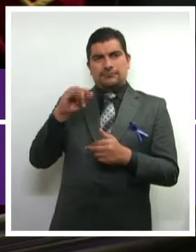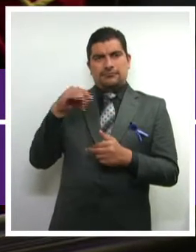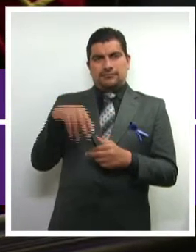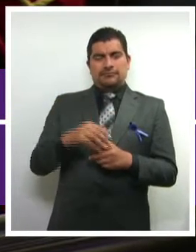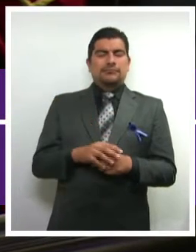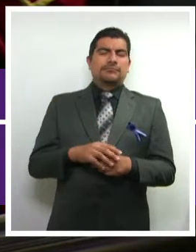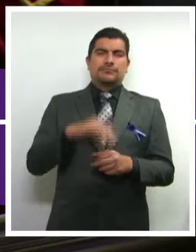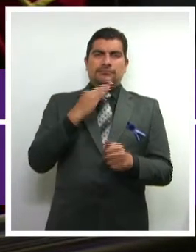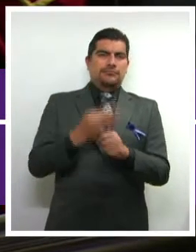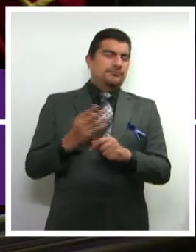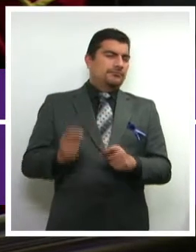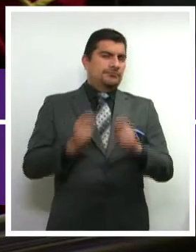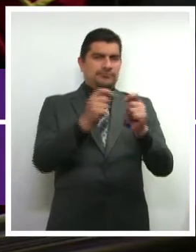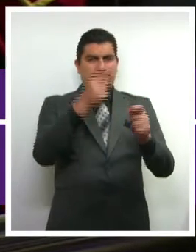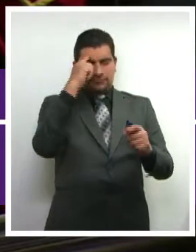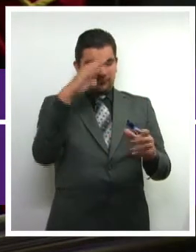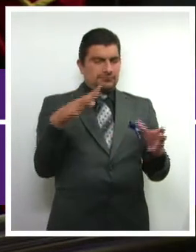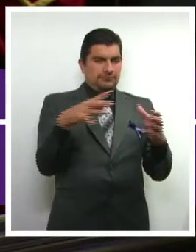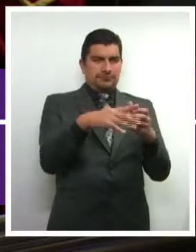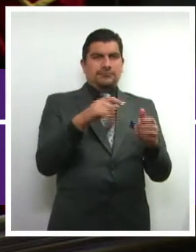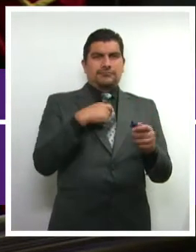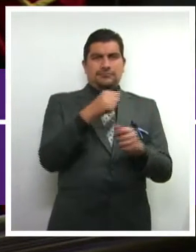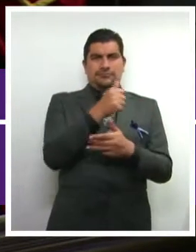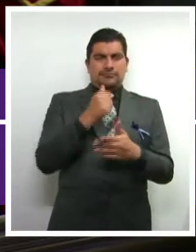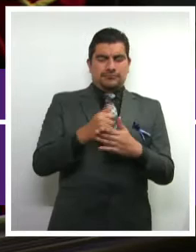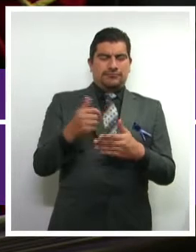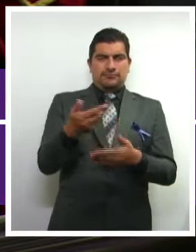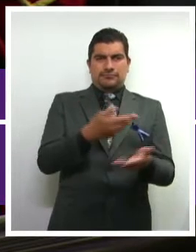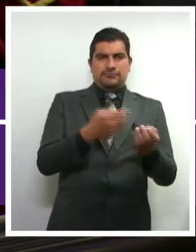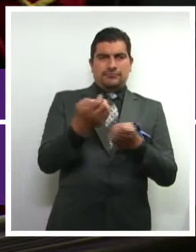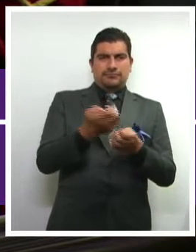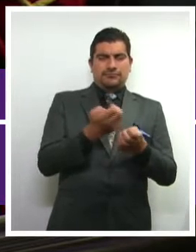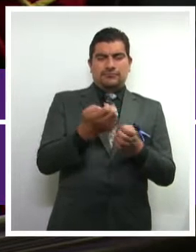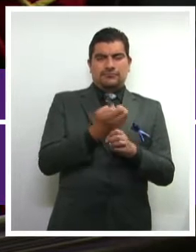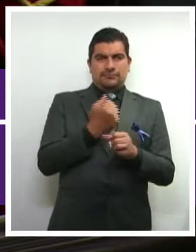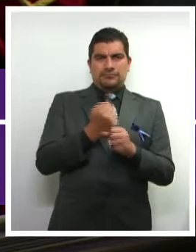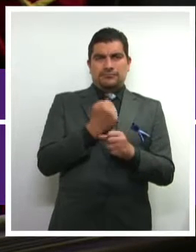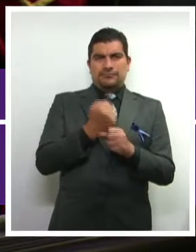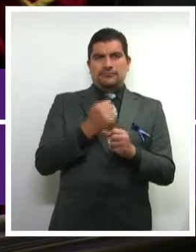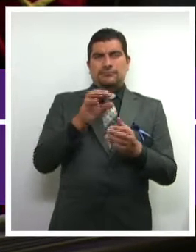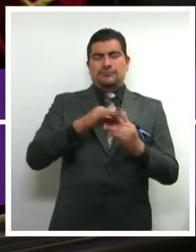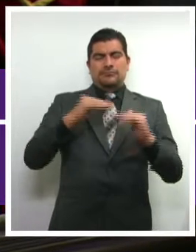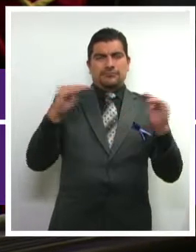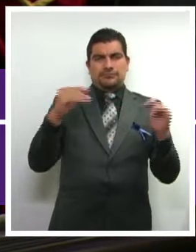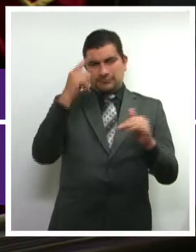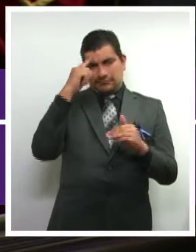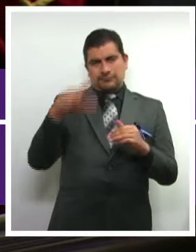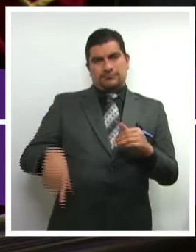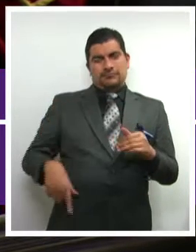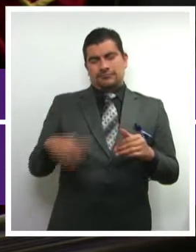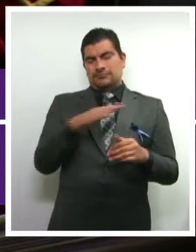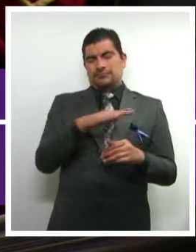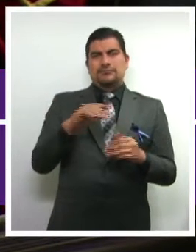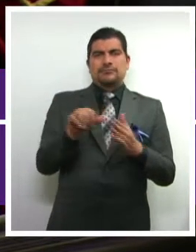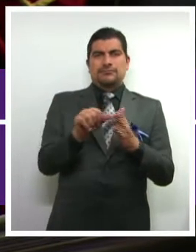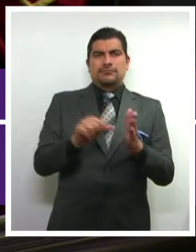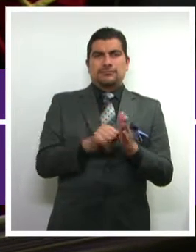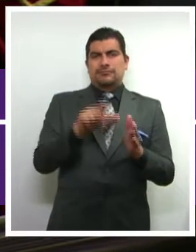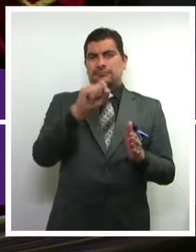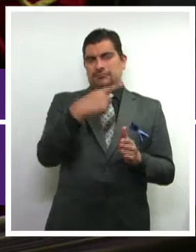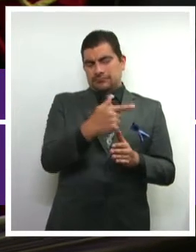la Comisión de Ciudadanía, Ejercicio Democrático y Régimen de Gobierno, los artículos